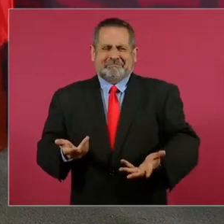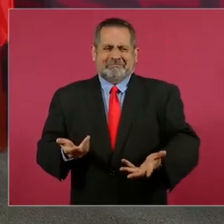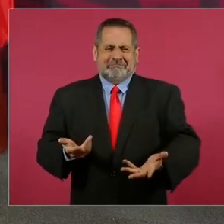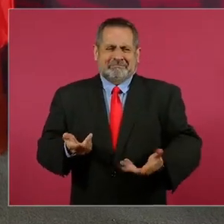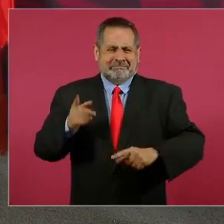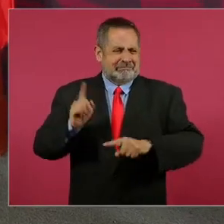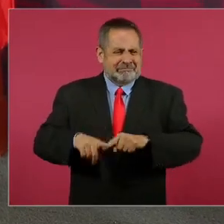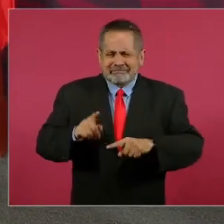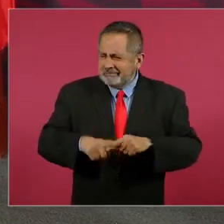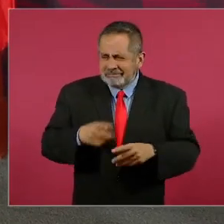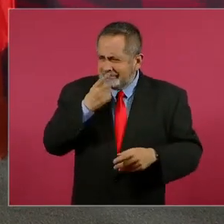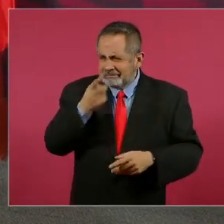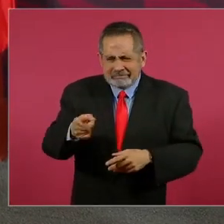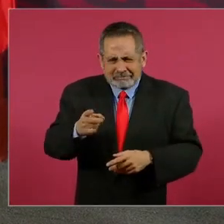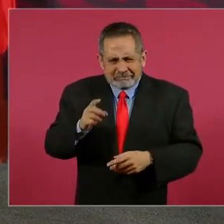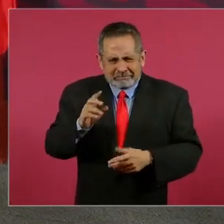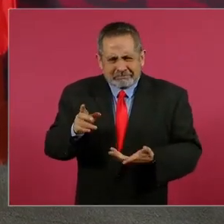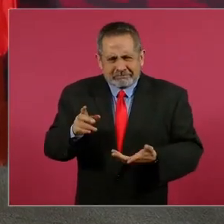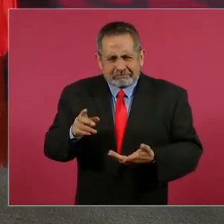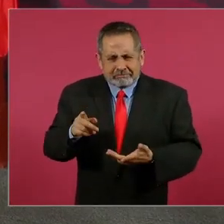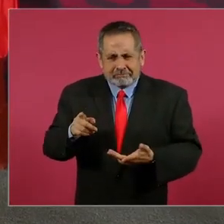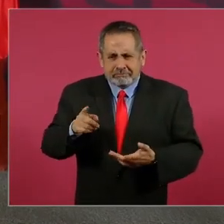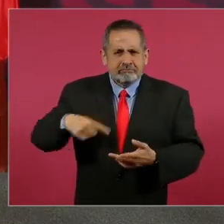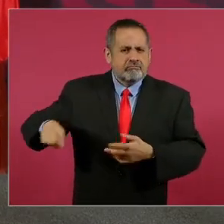en los cargos públicos.